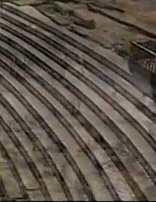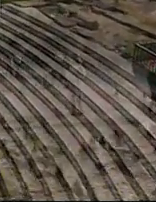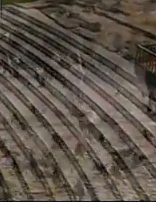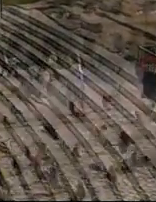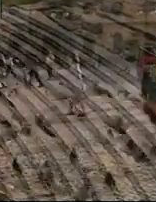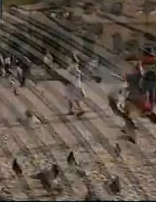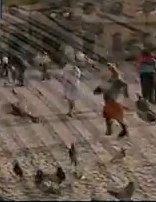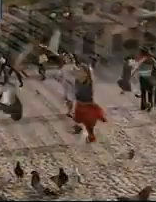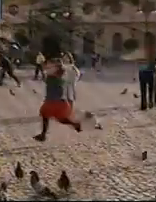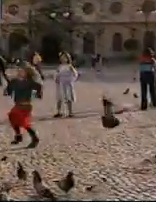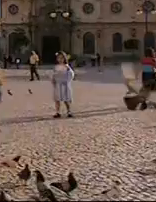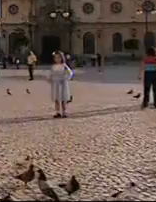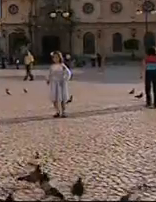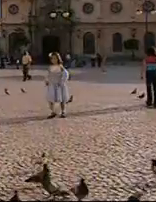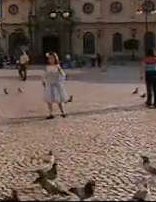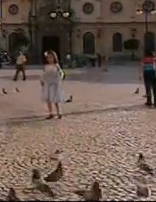Música